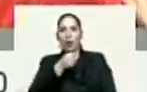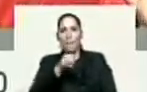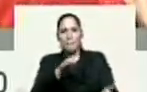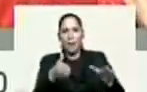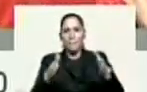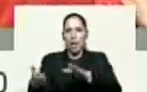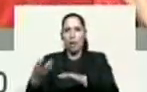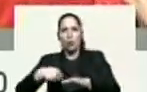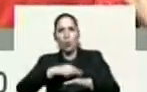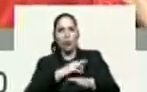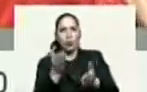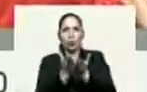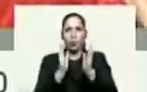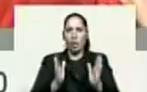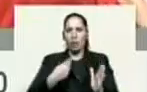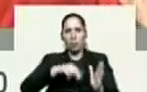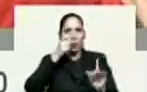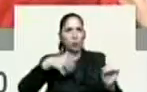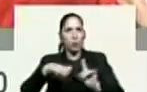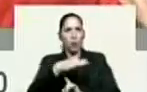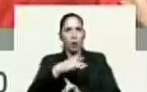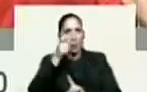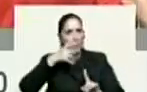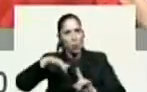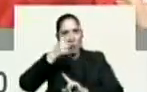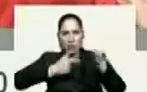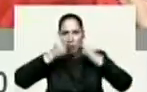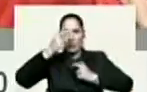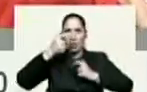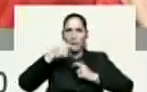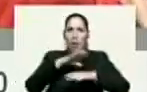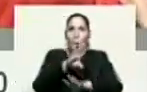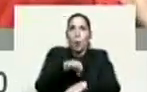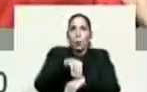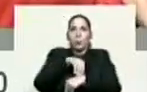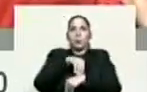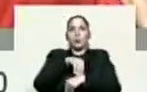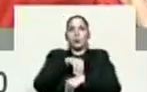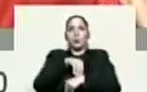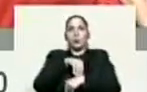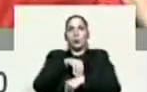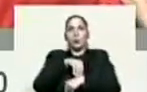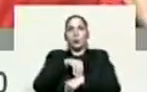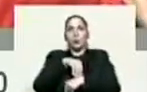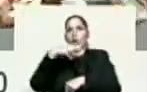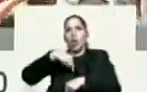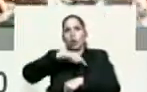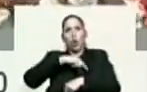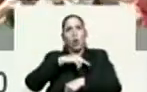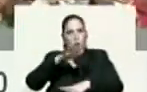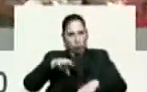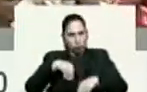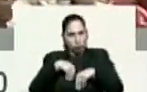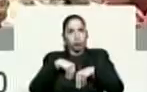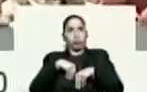nuestros estudiantes, a nuestro pueblo, y el pueblo chavista se va a quedar de brazos cruzados. ¿Nos vamos a quedar de brazos